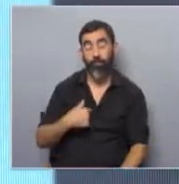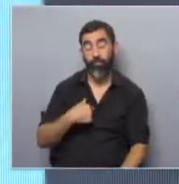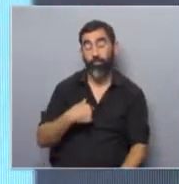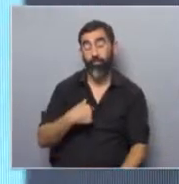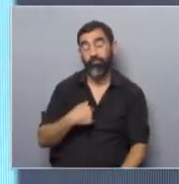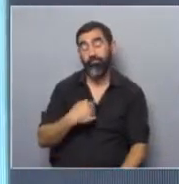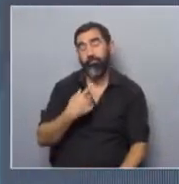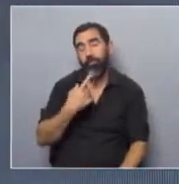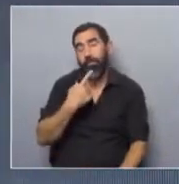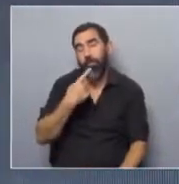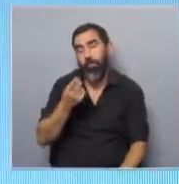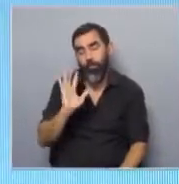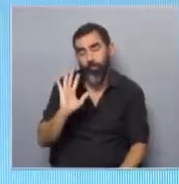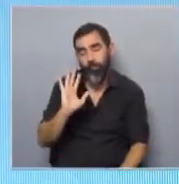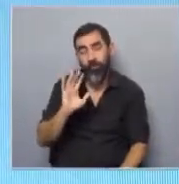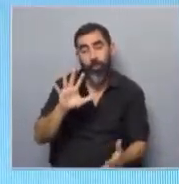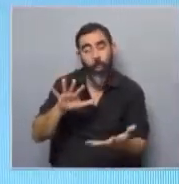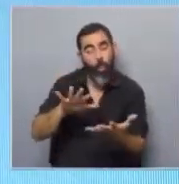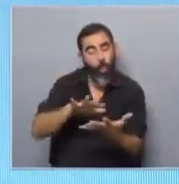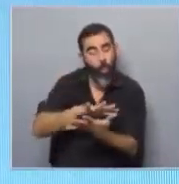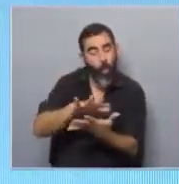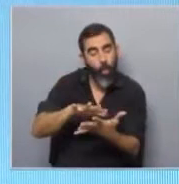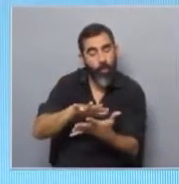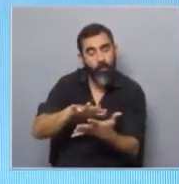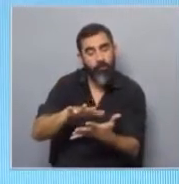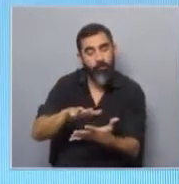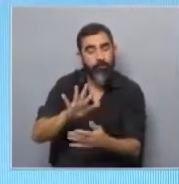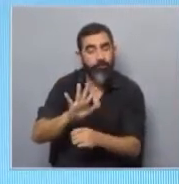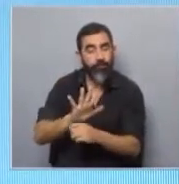diría que era el lugar más